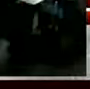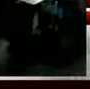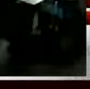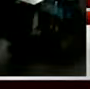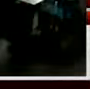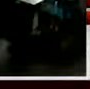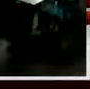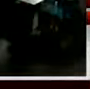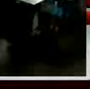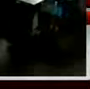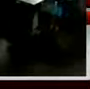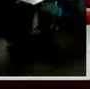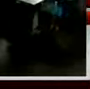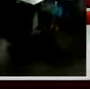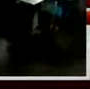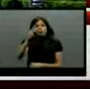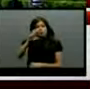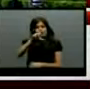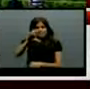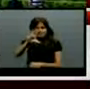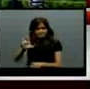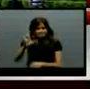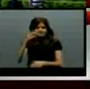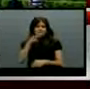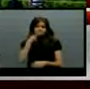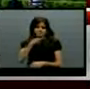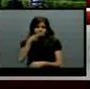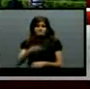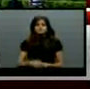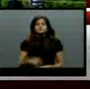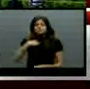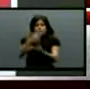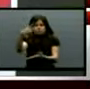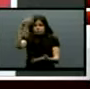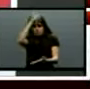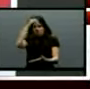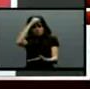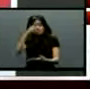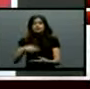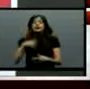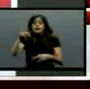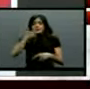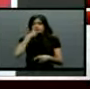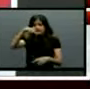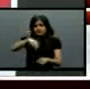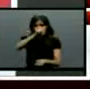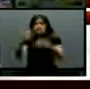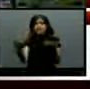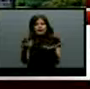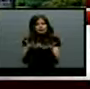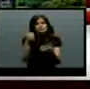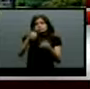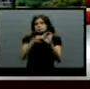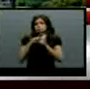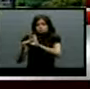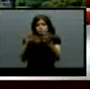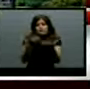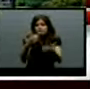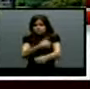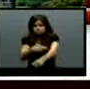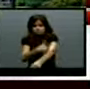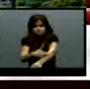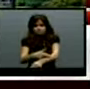ciudadana continuaré haciendo mi trabajo, señalando lo que yo veo mal en el gobierno del Distrito Federal y